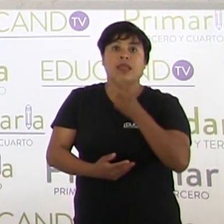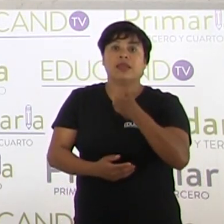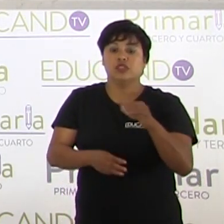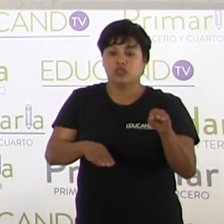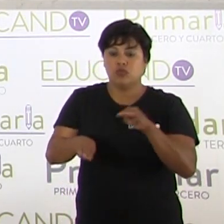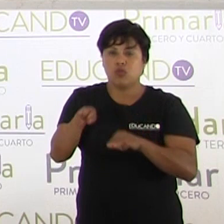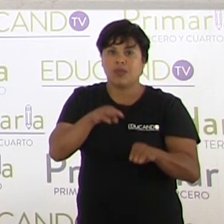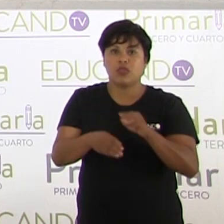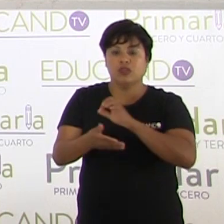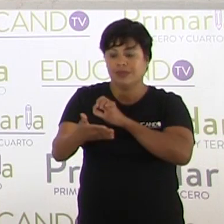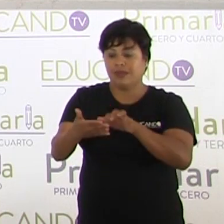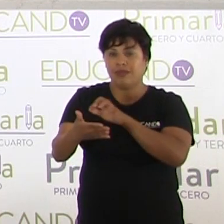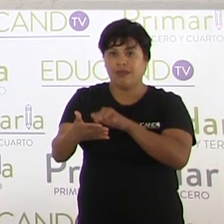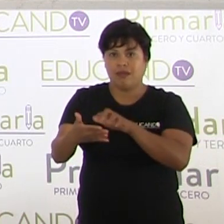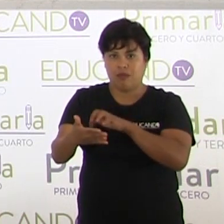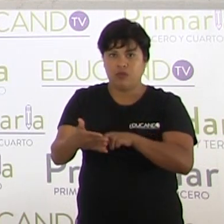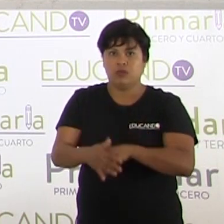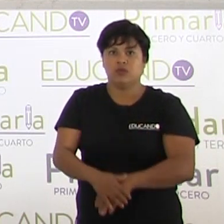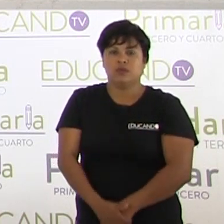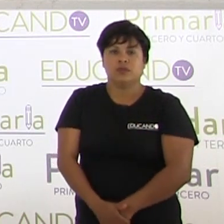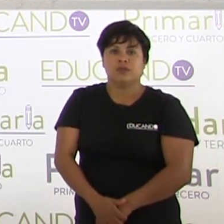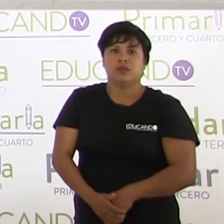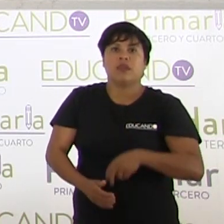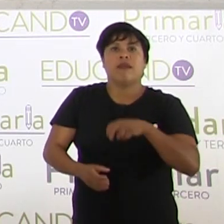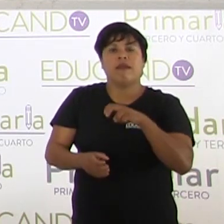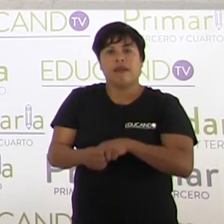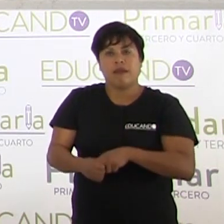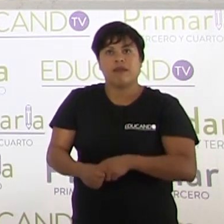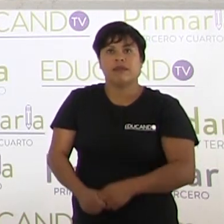movimientos literarios en